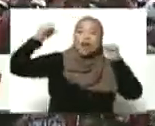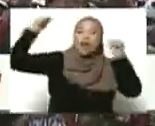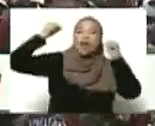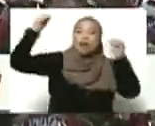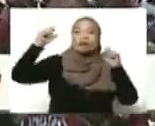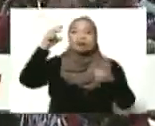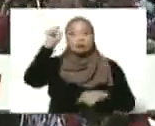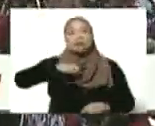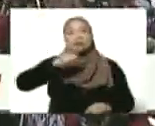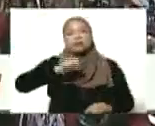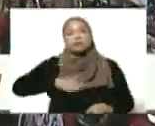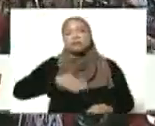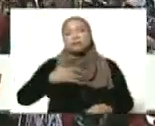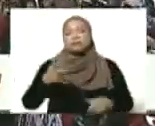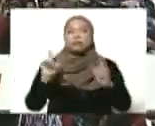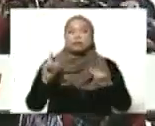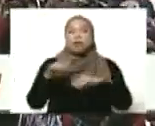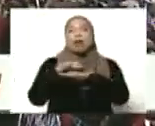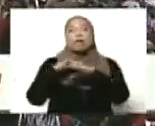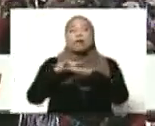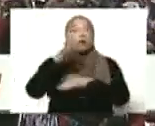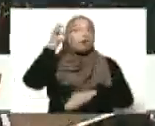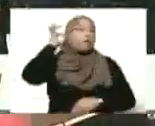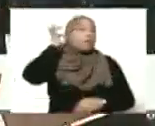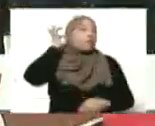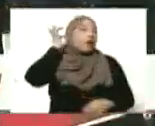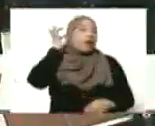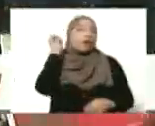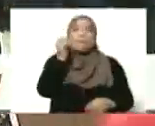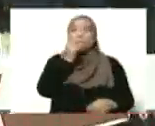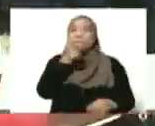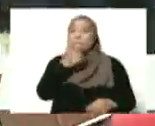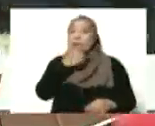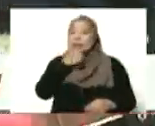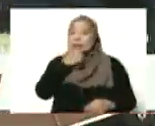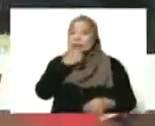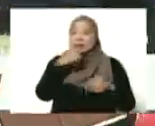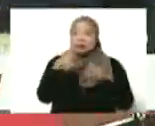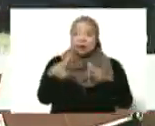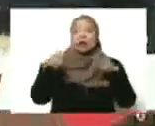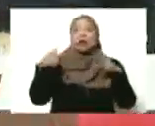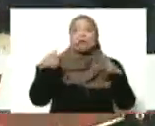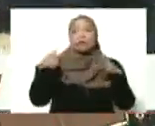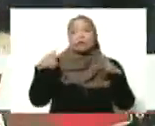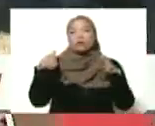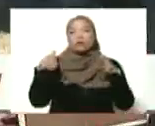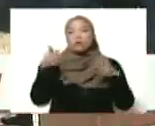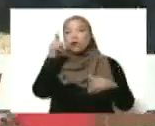Me perdonan las damas. Las hermosas damas de Yaracuy, pero ganamos.